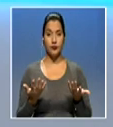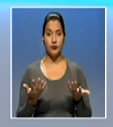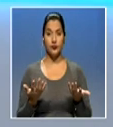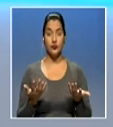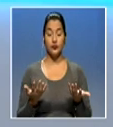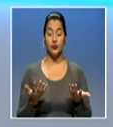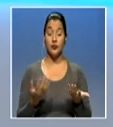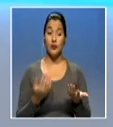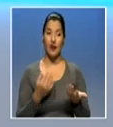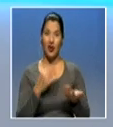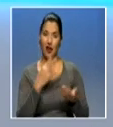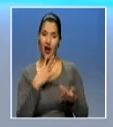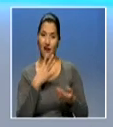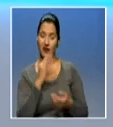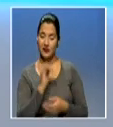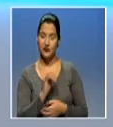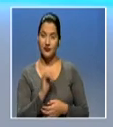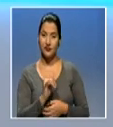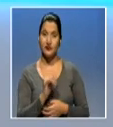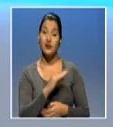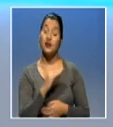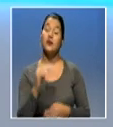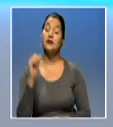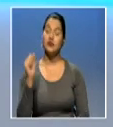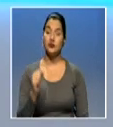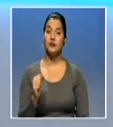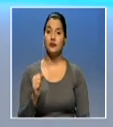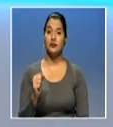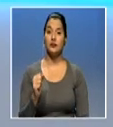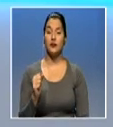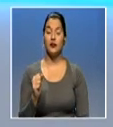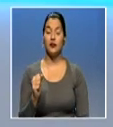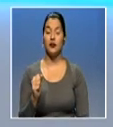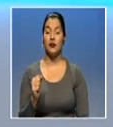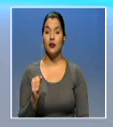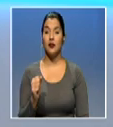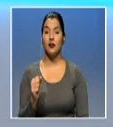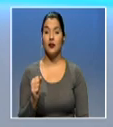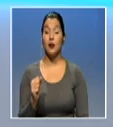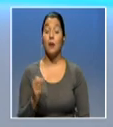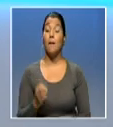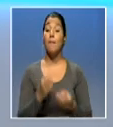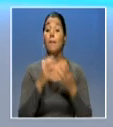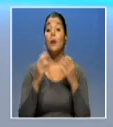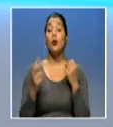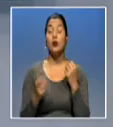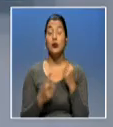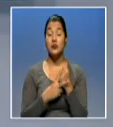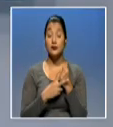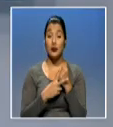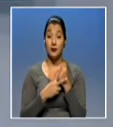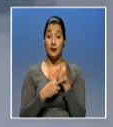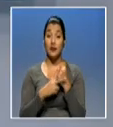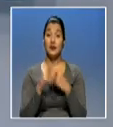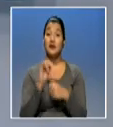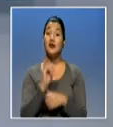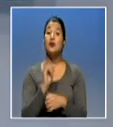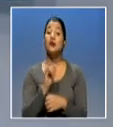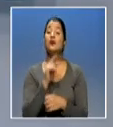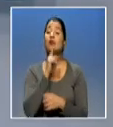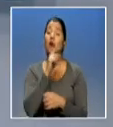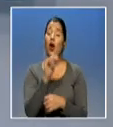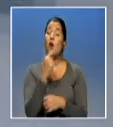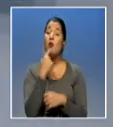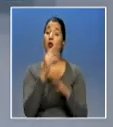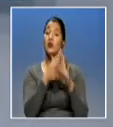se dicen estas cosas. Y efectivamente, o sea, muchas veces eso es cierto lo que dice la Biblia,